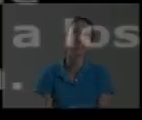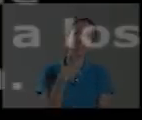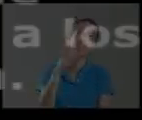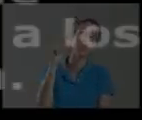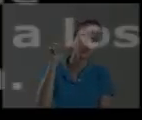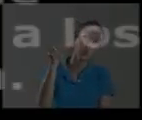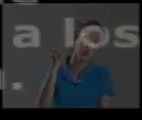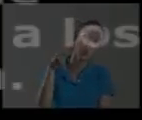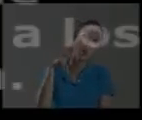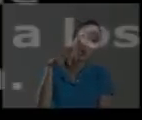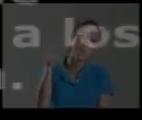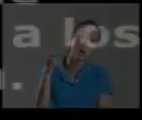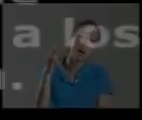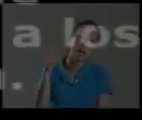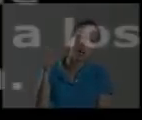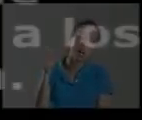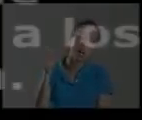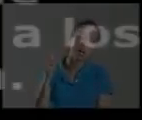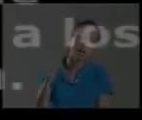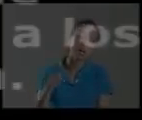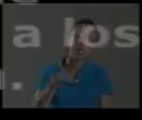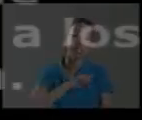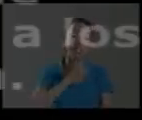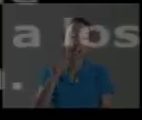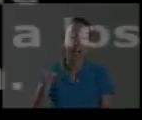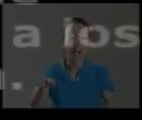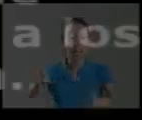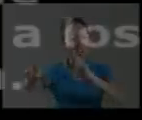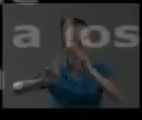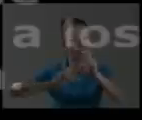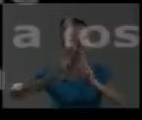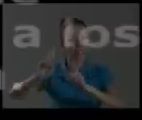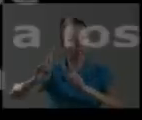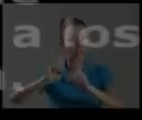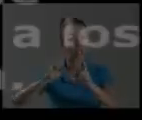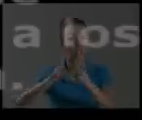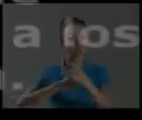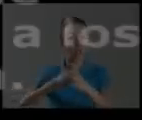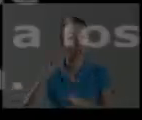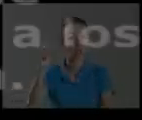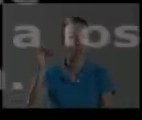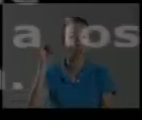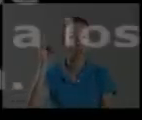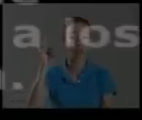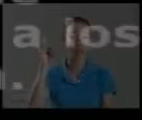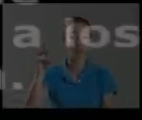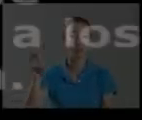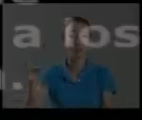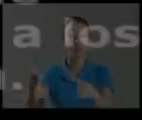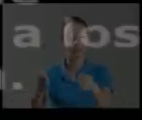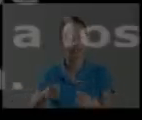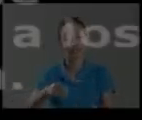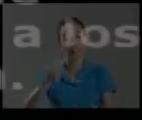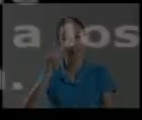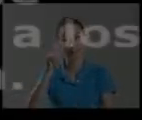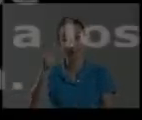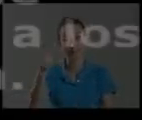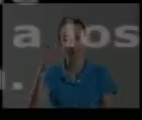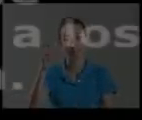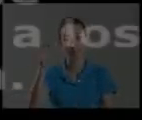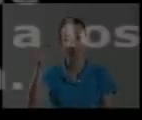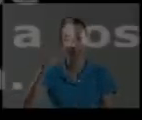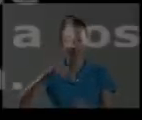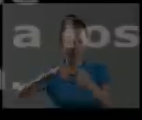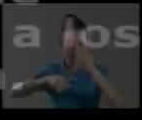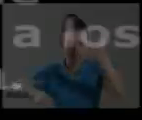Tu vara y tu callado me infundirán aliento, aderezas mesa delante, bien presente. Tu vara, la vara está relacionada